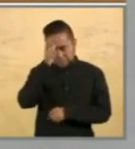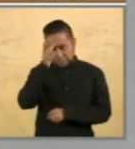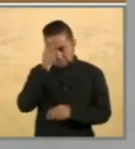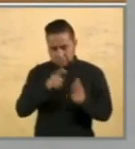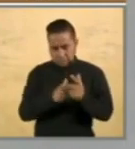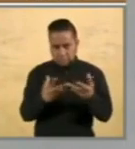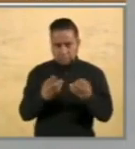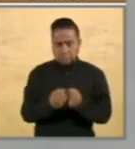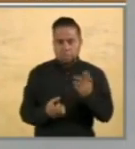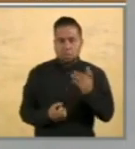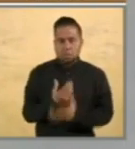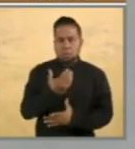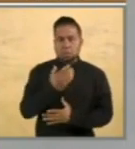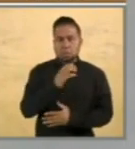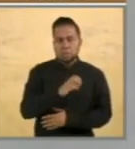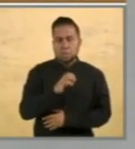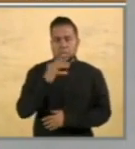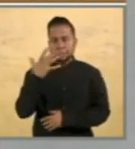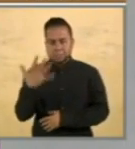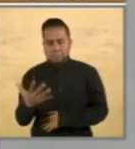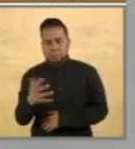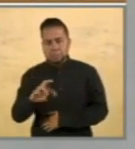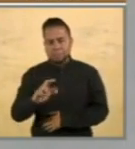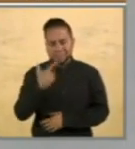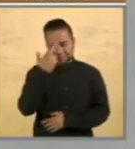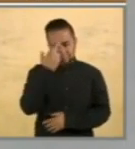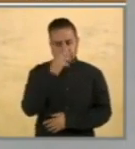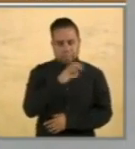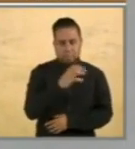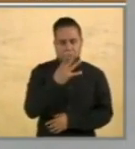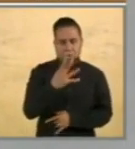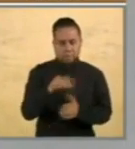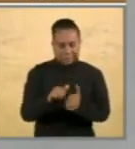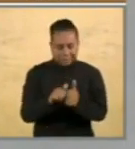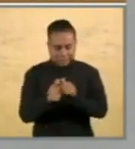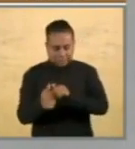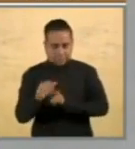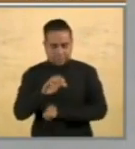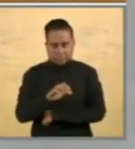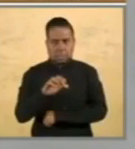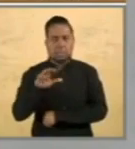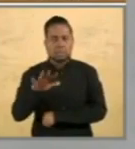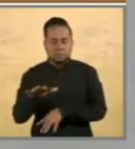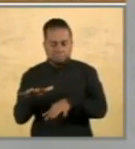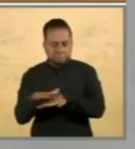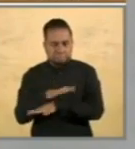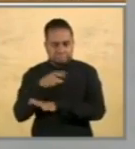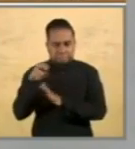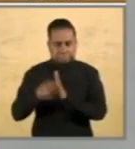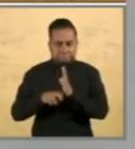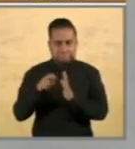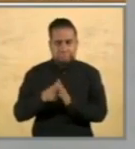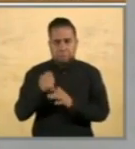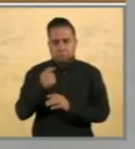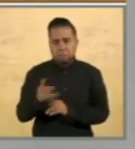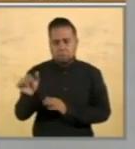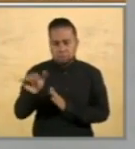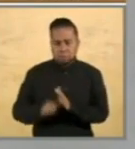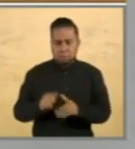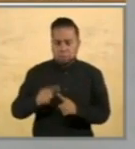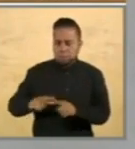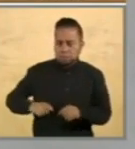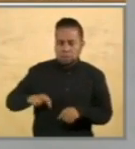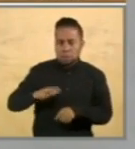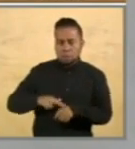trabajar con el nuevo c5 el c4 recordemos está migrando a c5 y en próximos meses nuestro